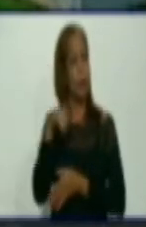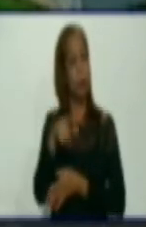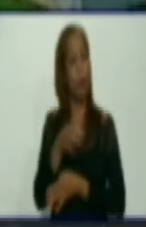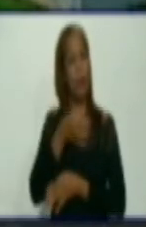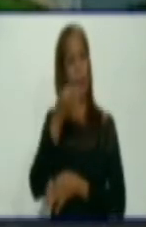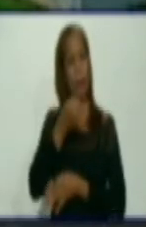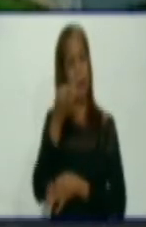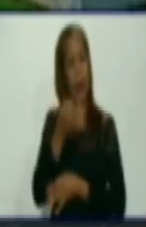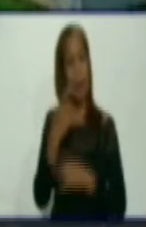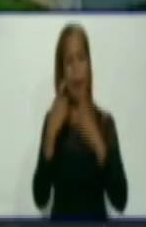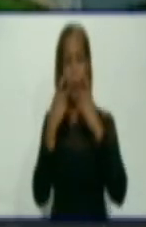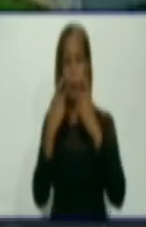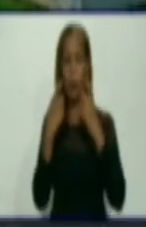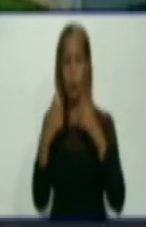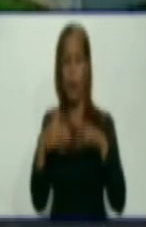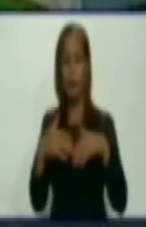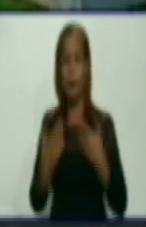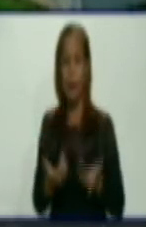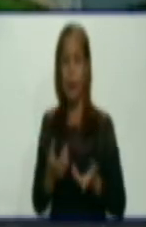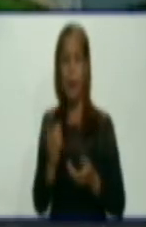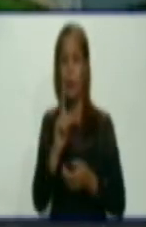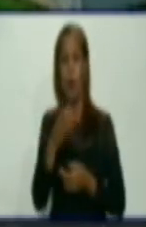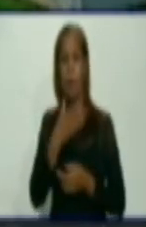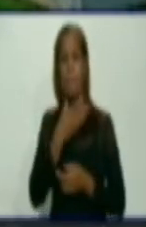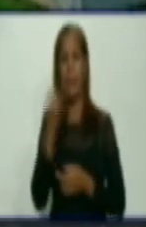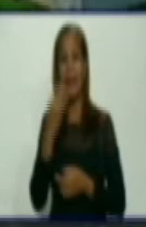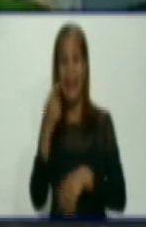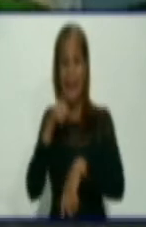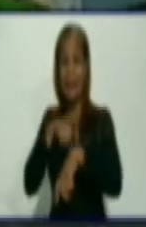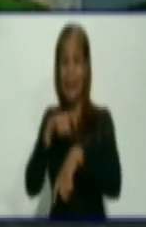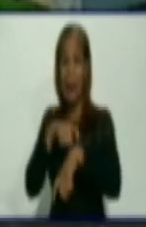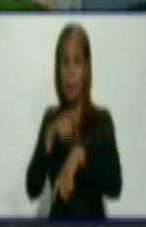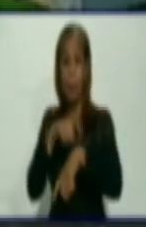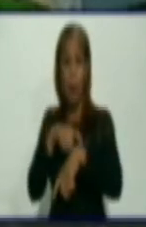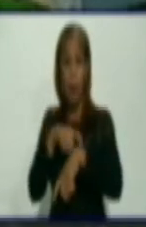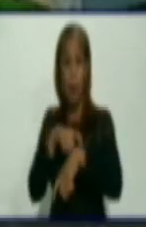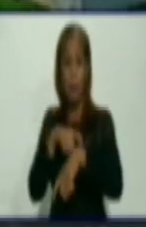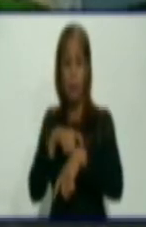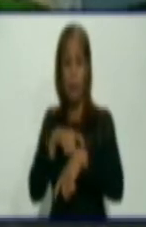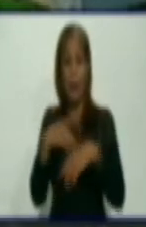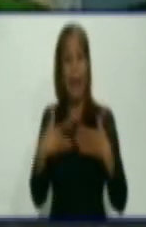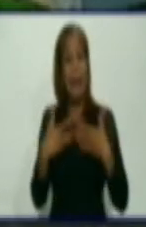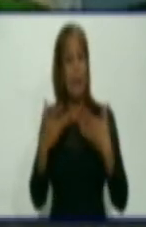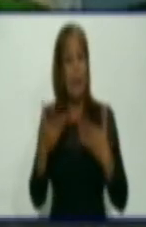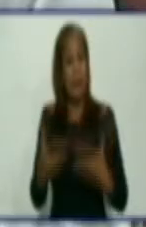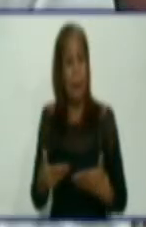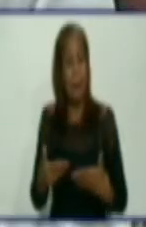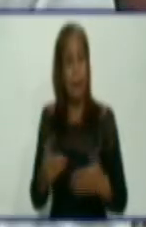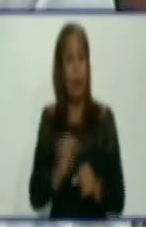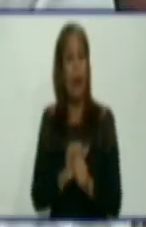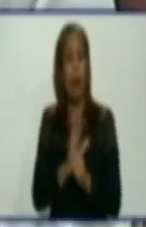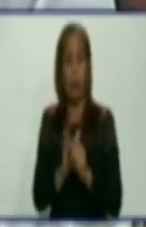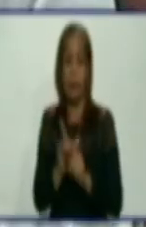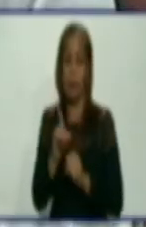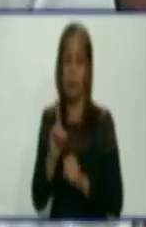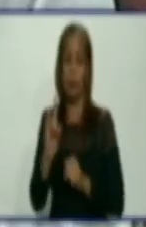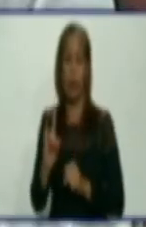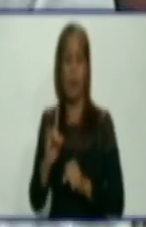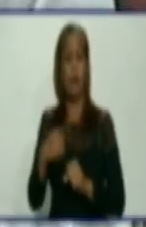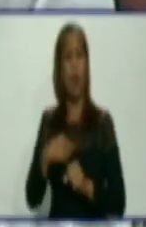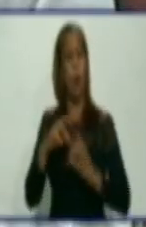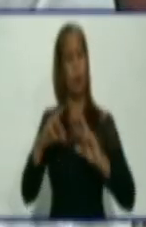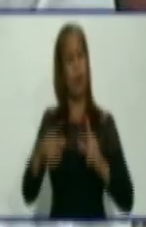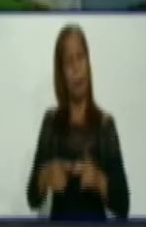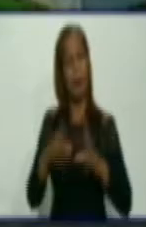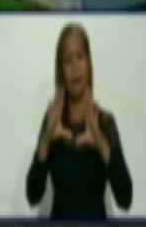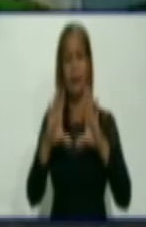lo importante que es no perder tiempo en el enfrentamiento a la COVID-19. Vuelvo a la población.